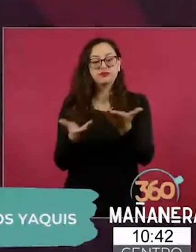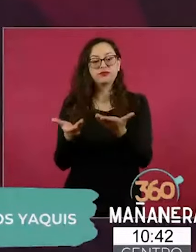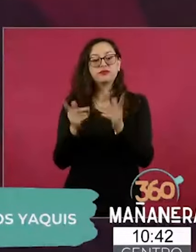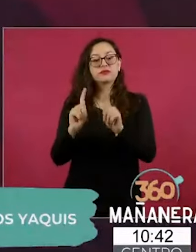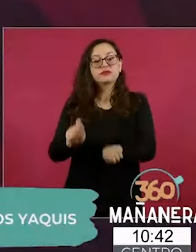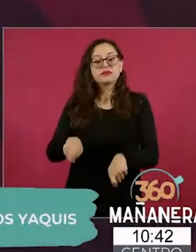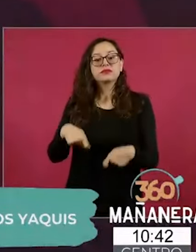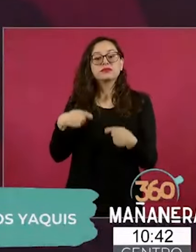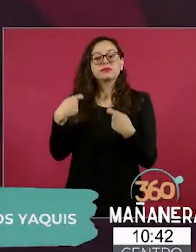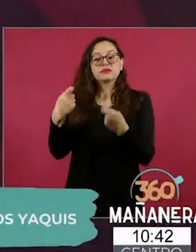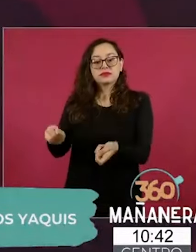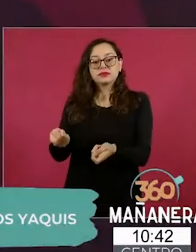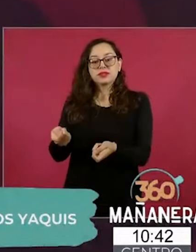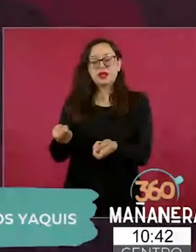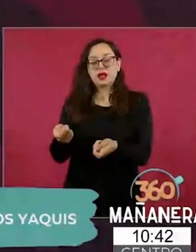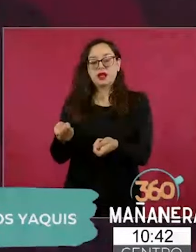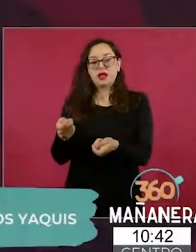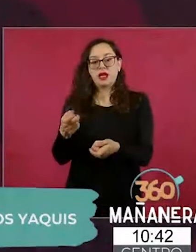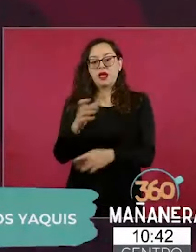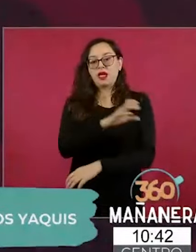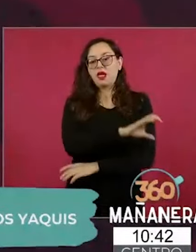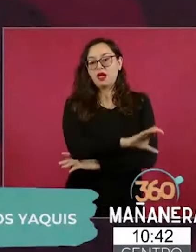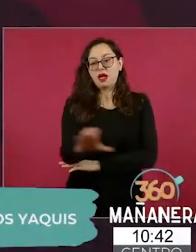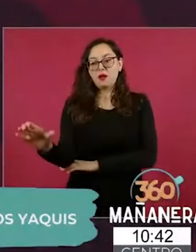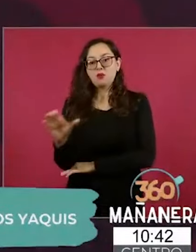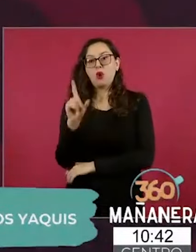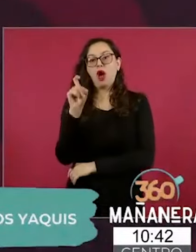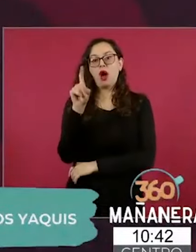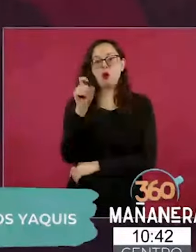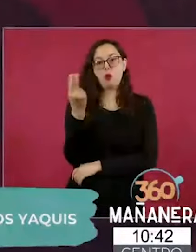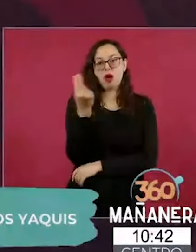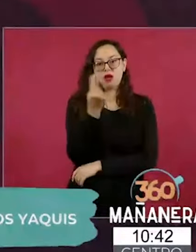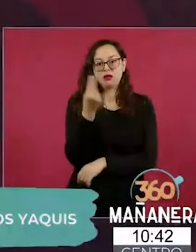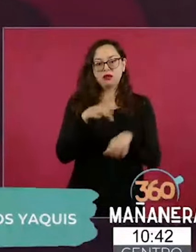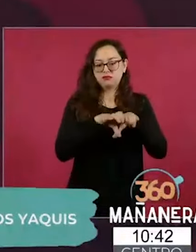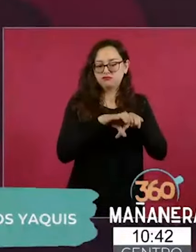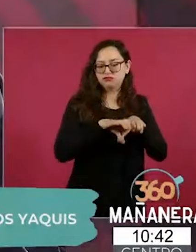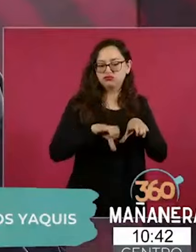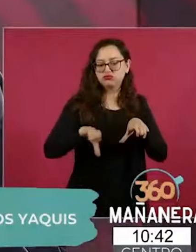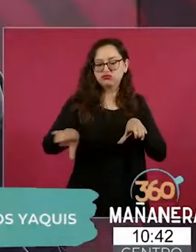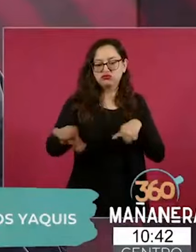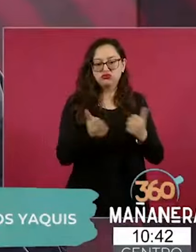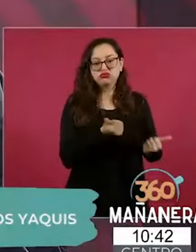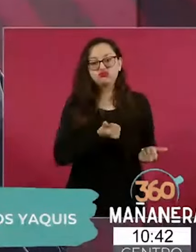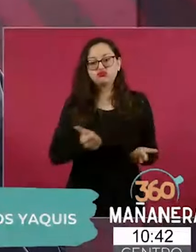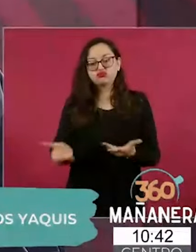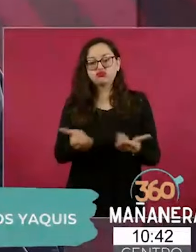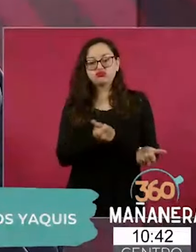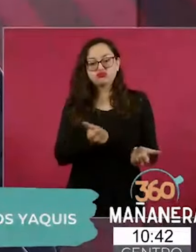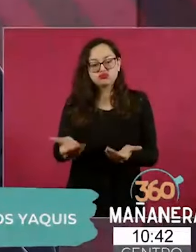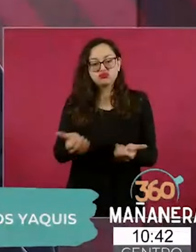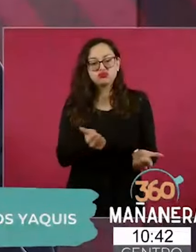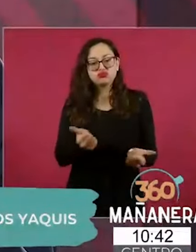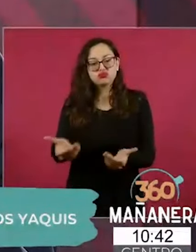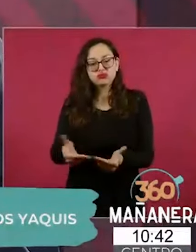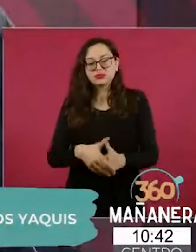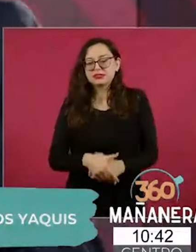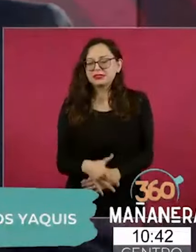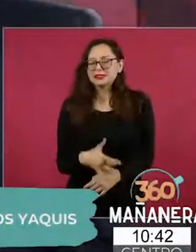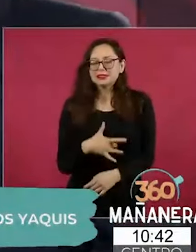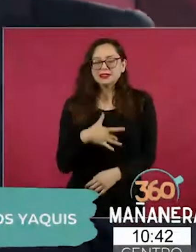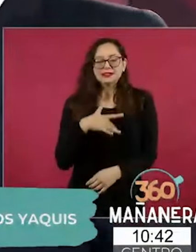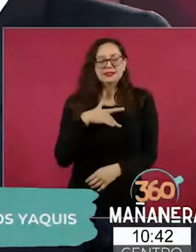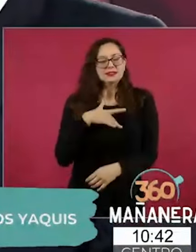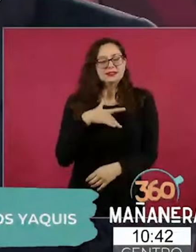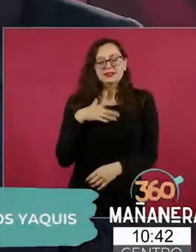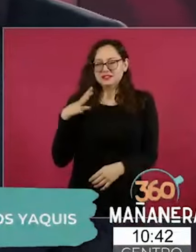entregar un sistema de riego un acueducto me da mucho gusto Me